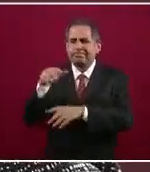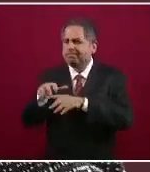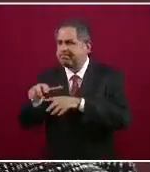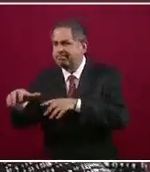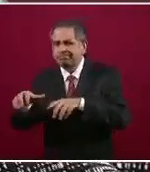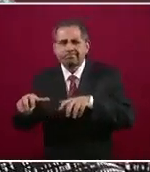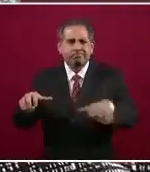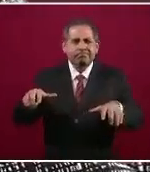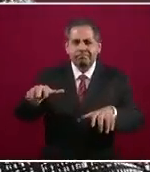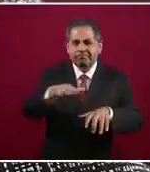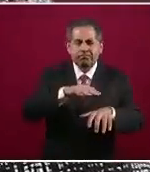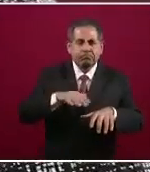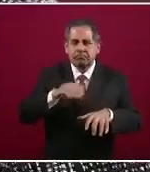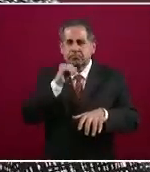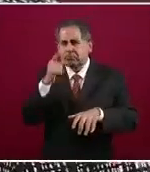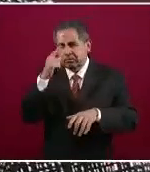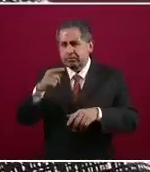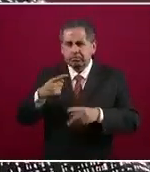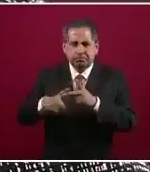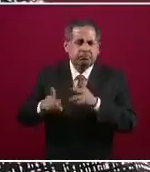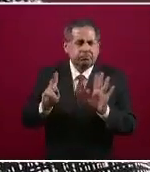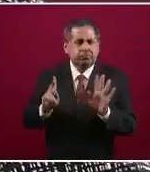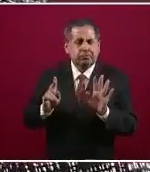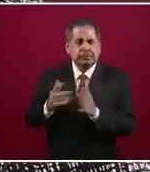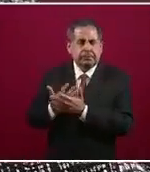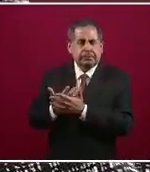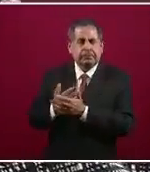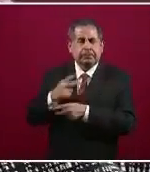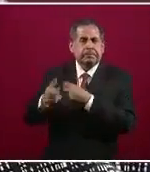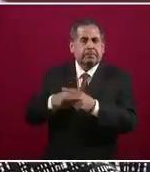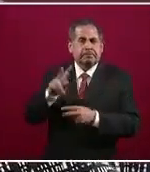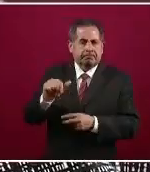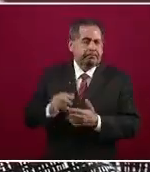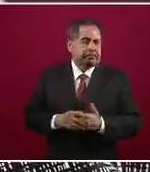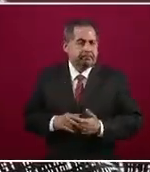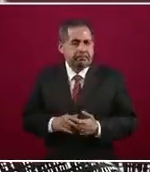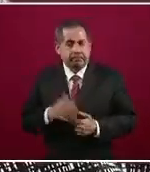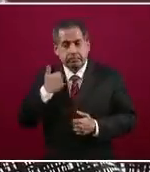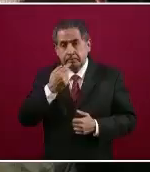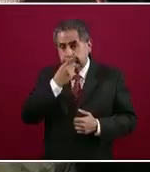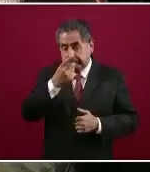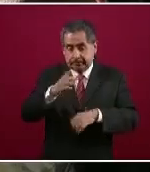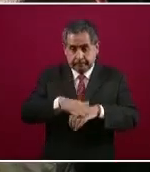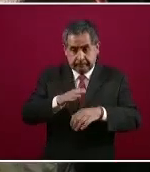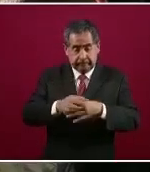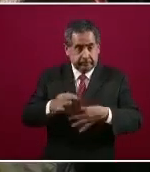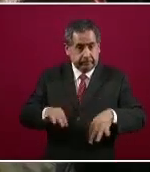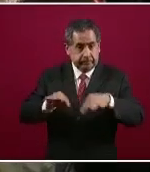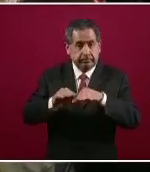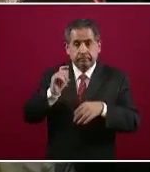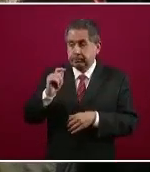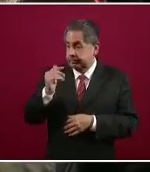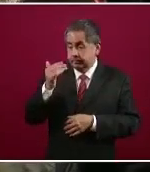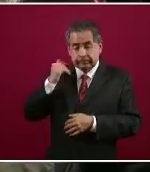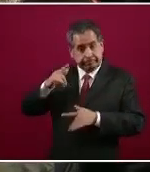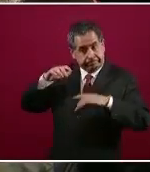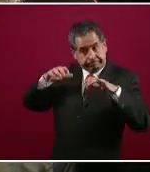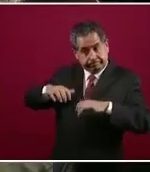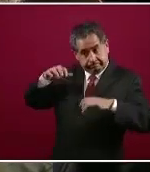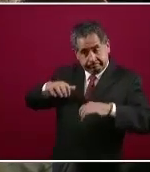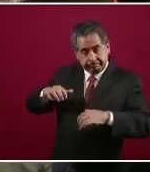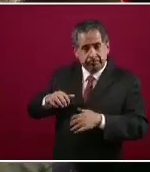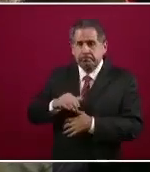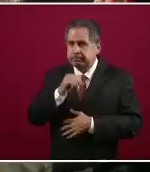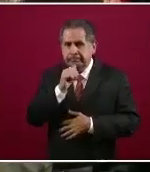se necesitan para operar. Entonces está, lo que sí quisiera destacar, incluso con las lluvias que ha habido, no se ha